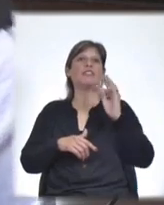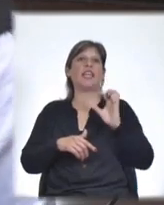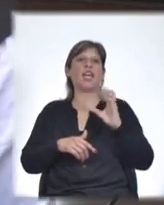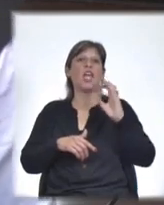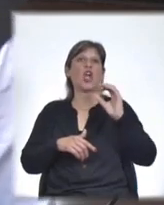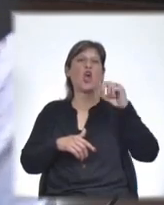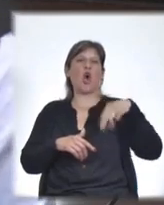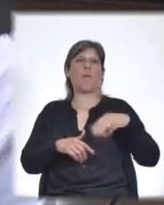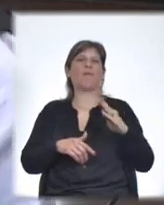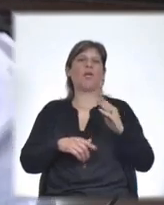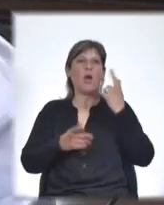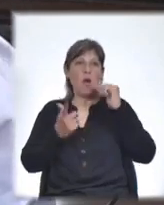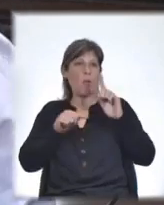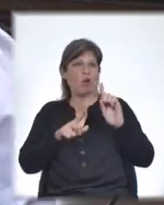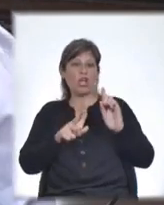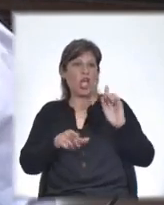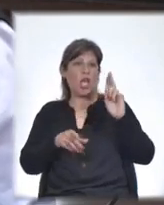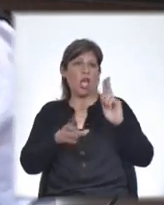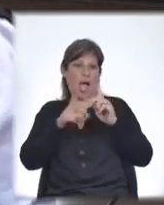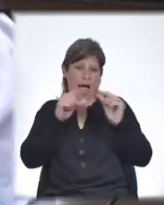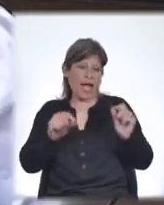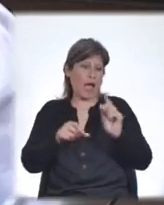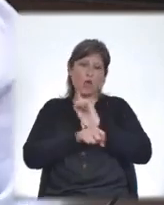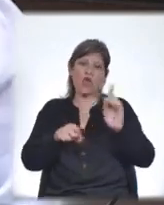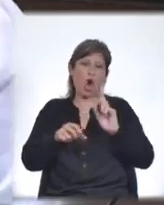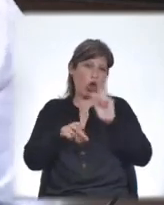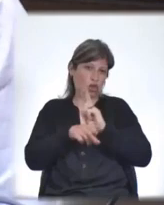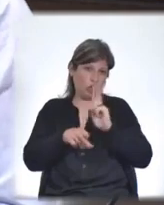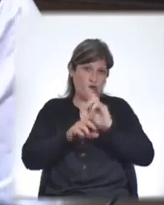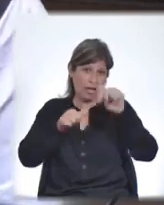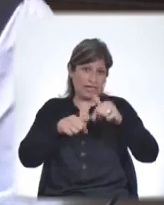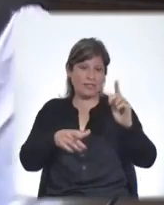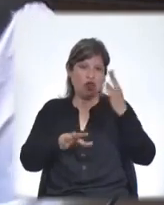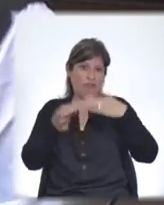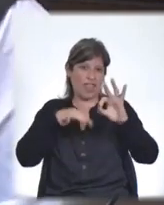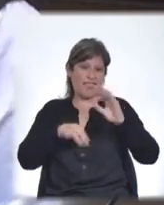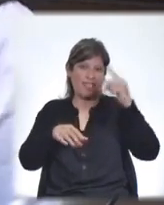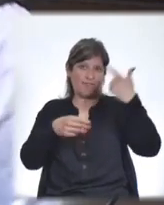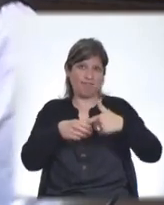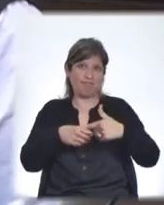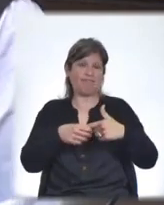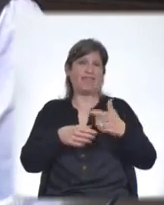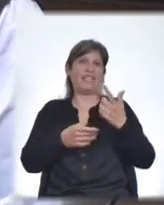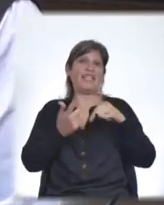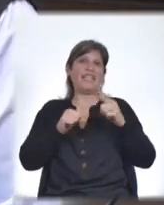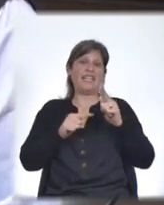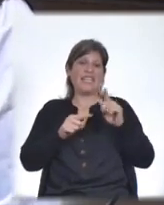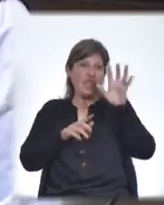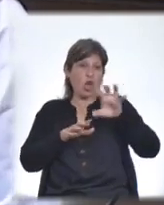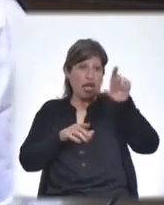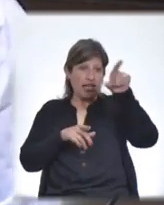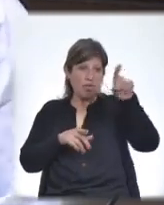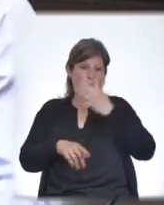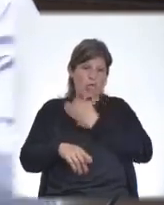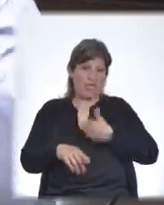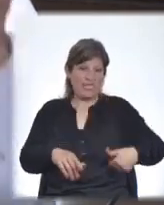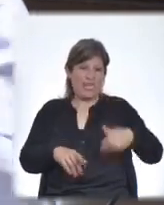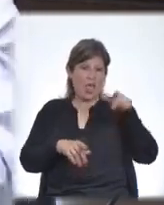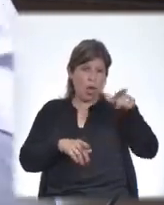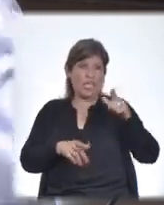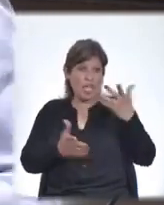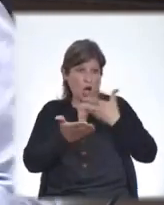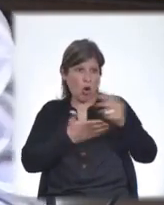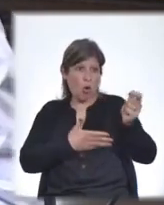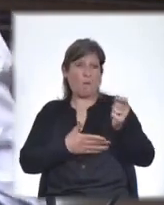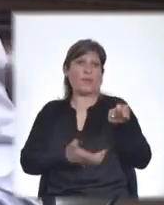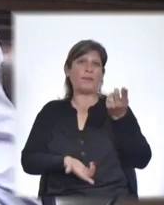rige el monopolio de los derivados del petróleo. Y que organismos del Estado allí compren. Por tanto, aquí